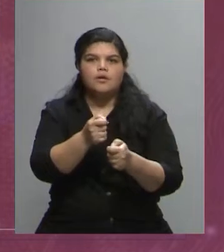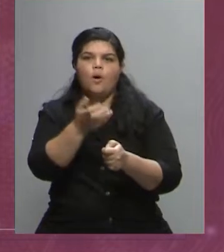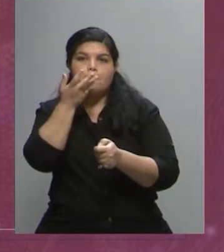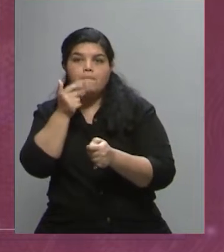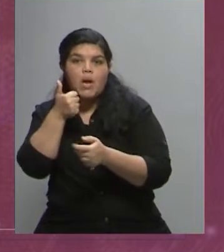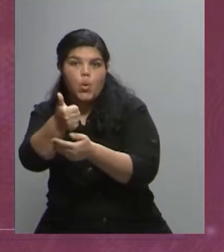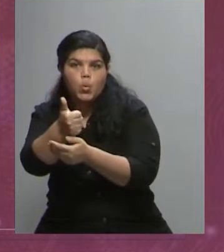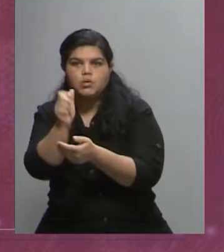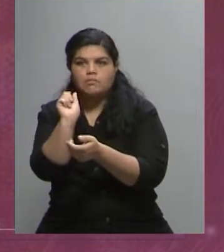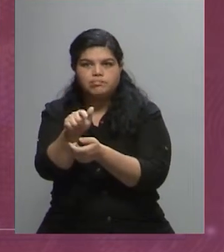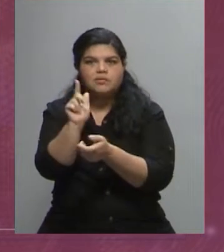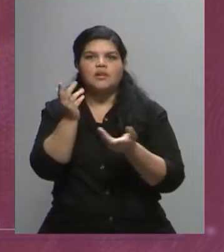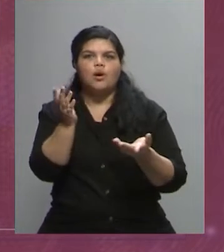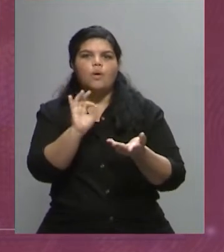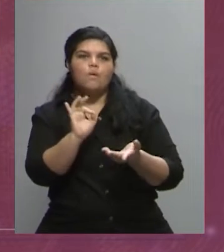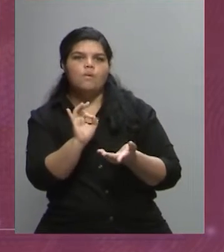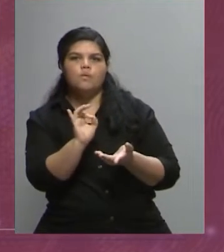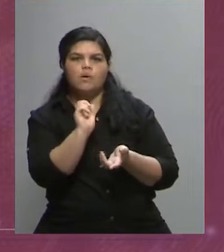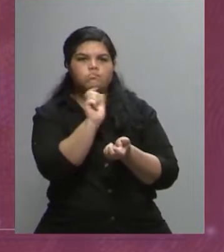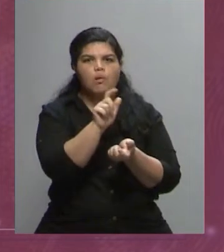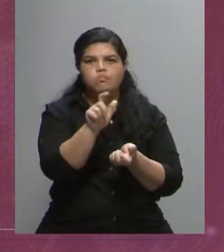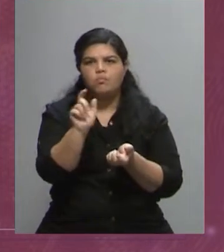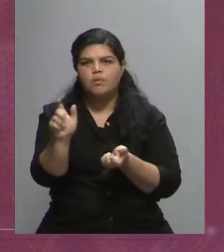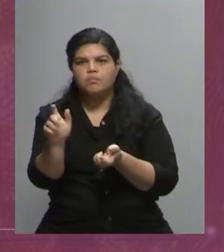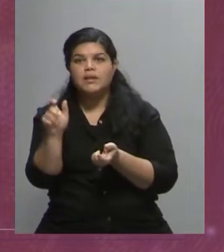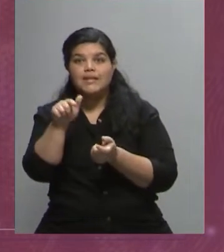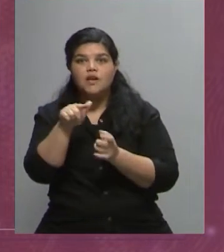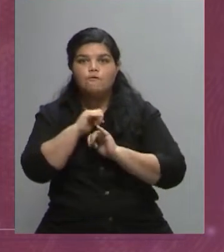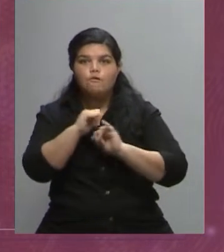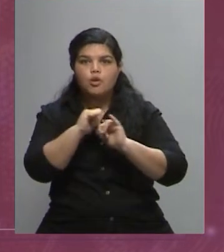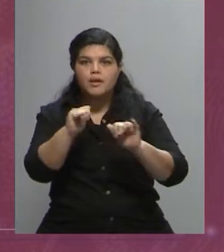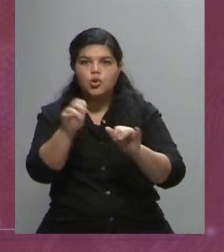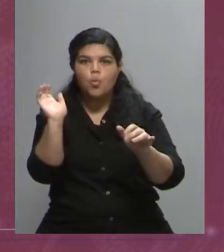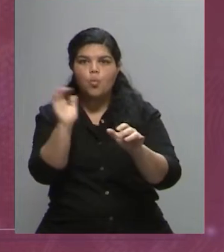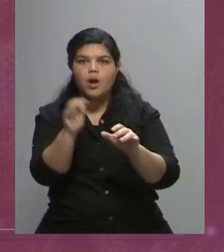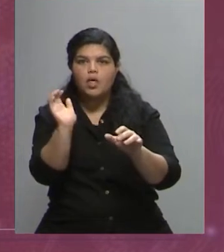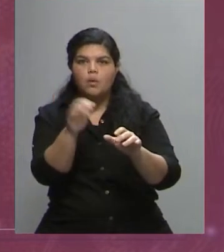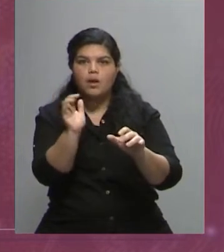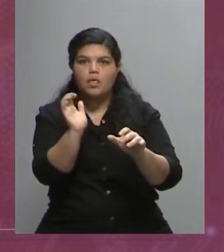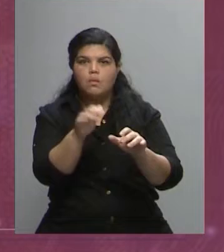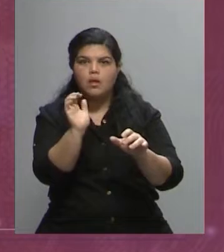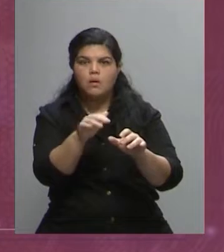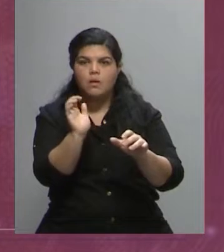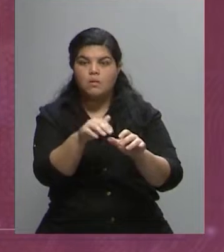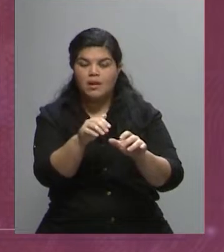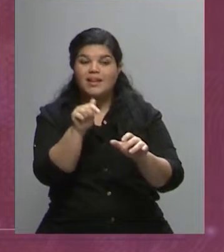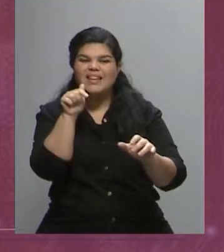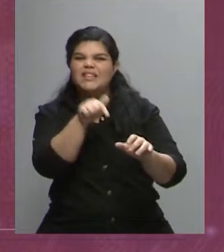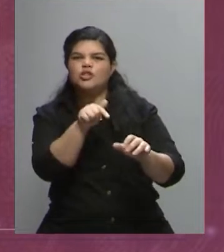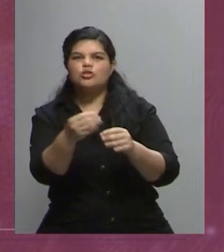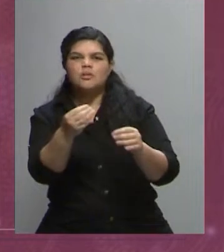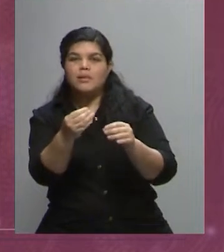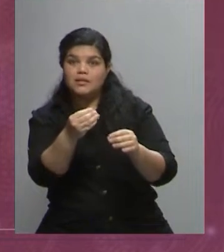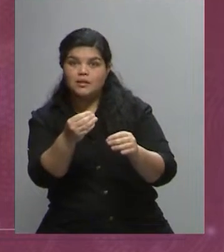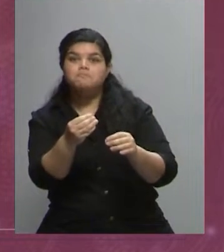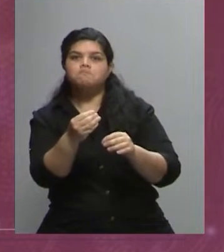allá, está generando información que queda guardada y eventualmente es utilizada o no, o todavía no se le da utilidad.